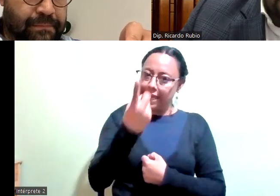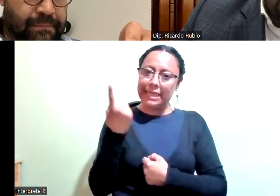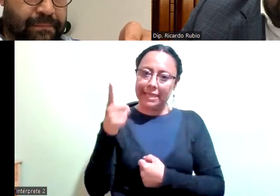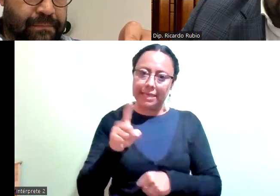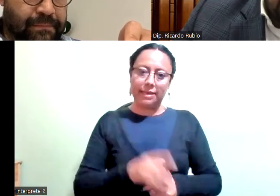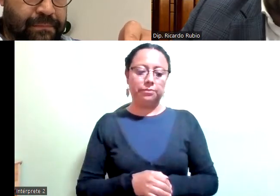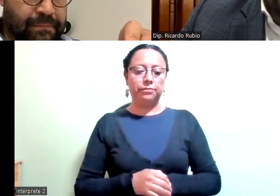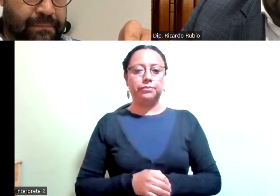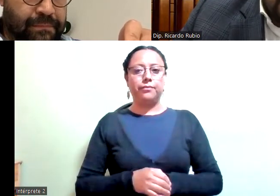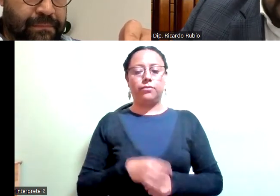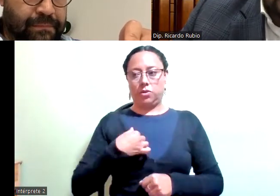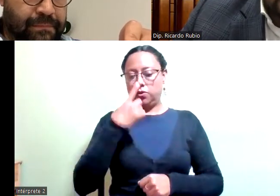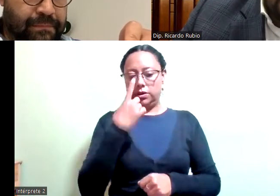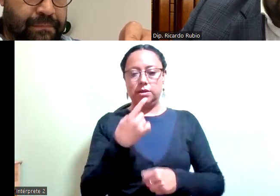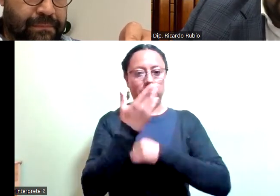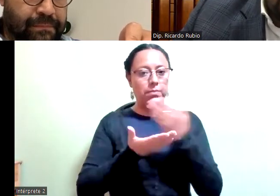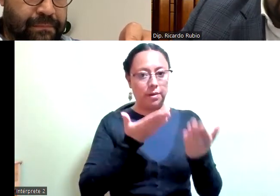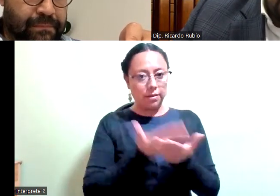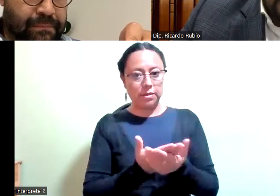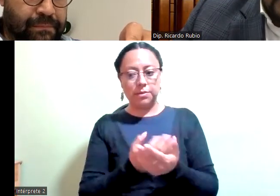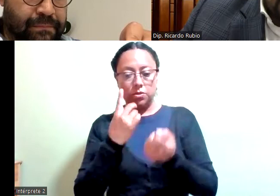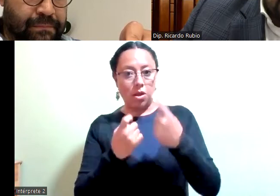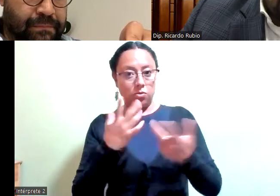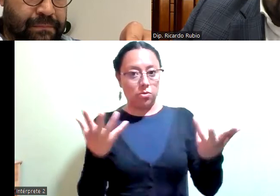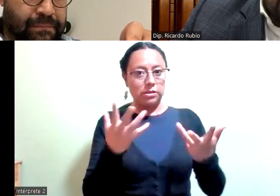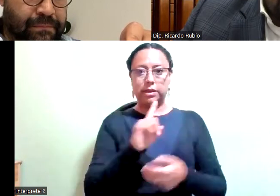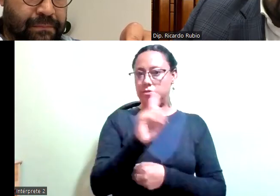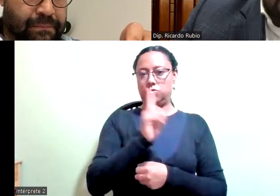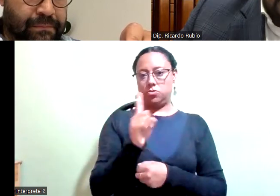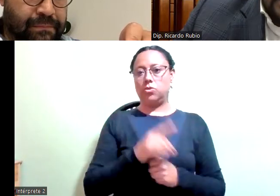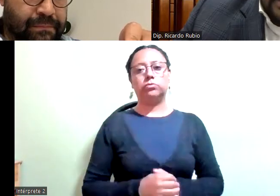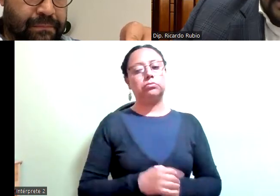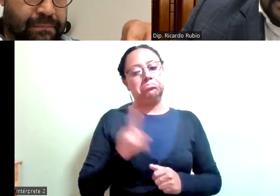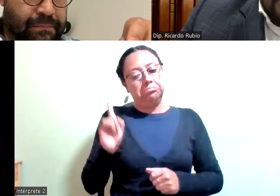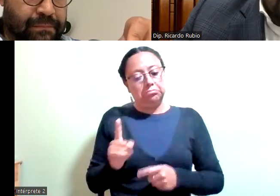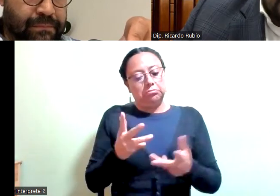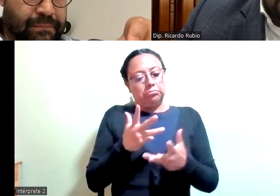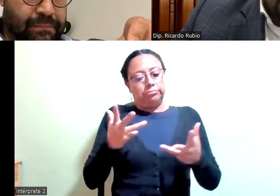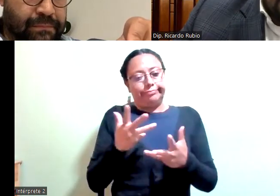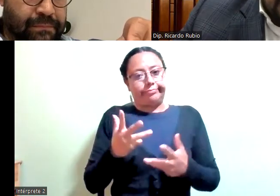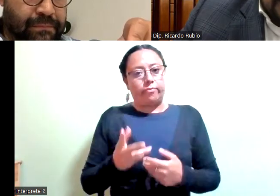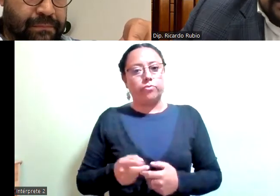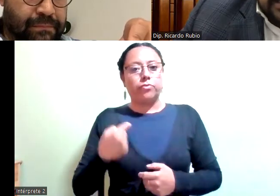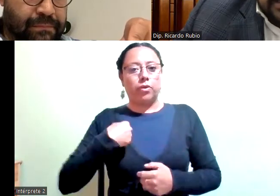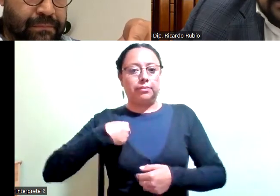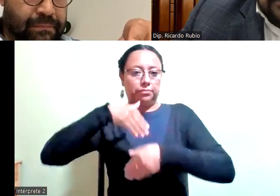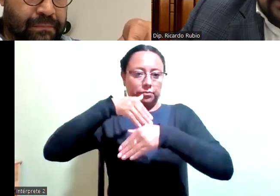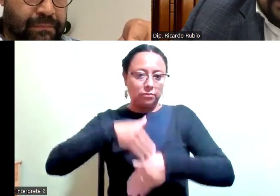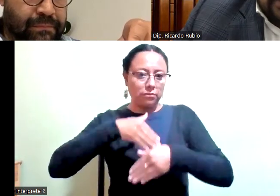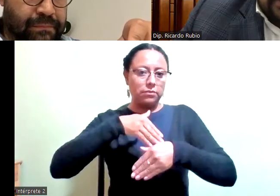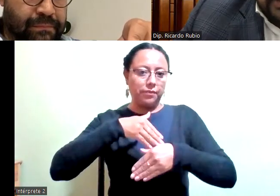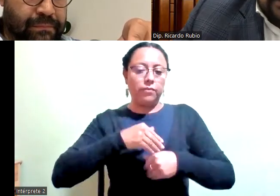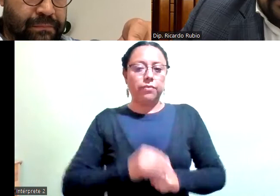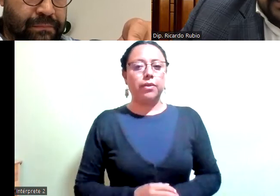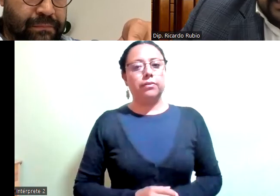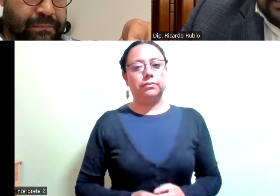ningún planteamiento, los hago yo en la sesión de la comisión. Entonces ella obró bajo mis órdenes. Y